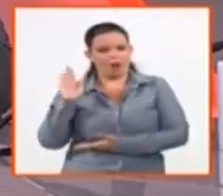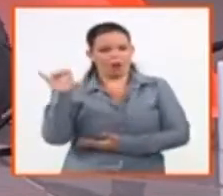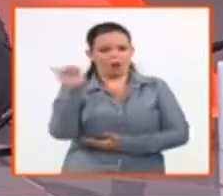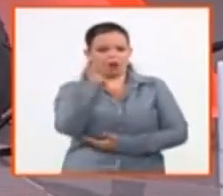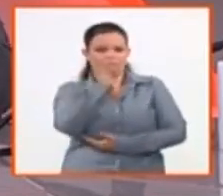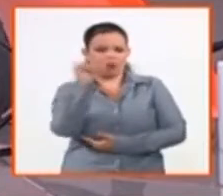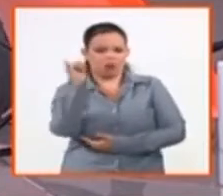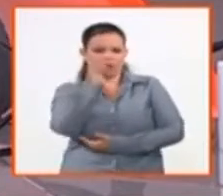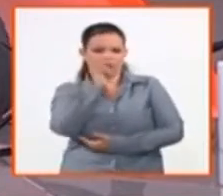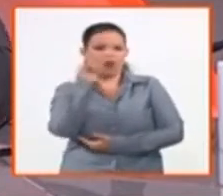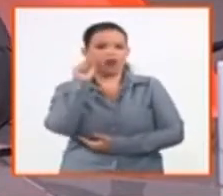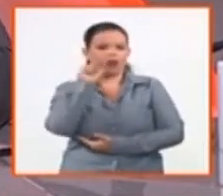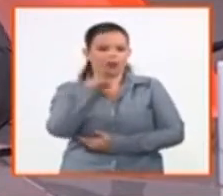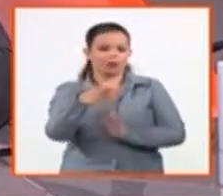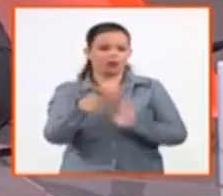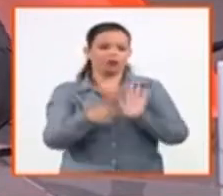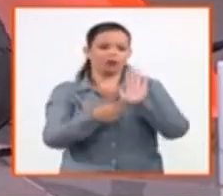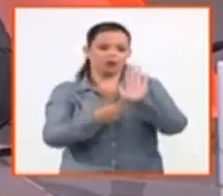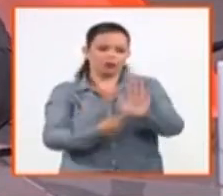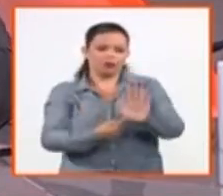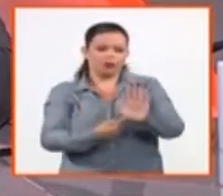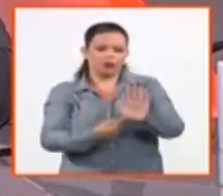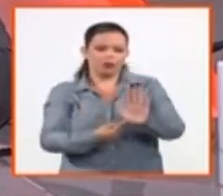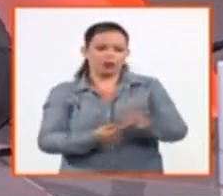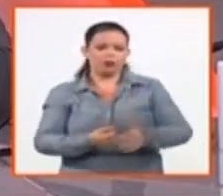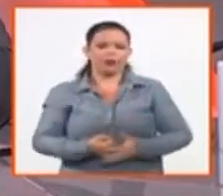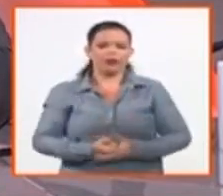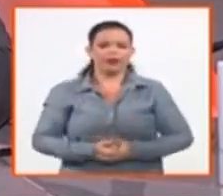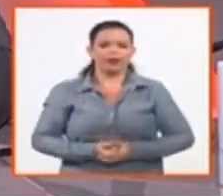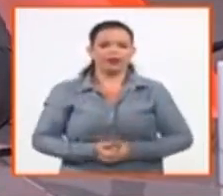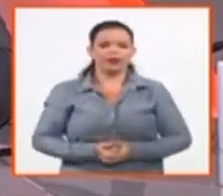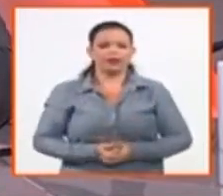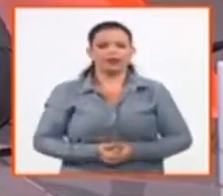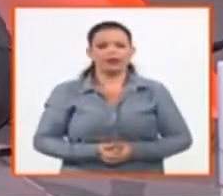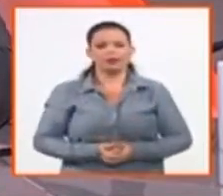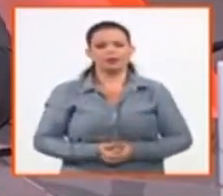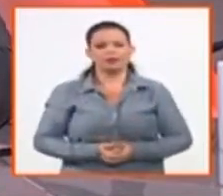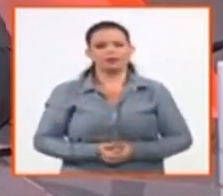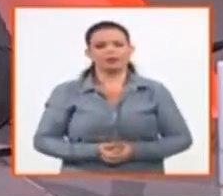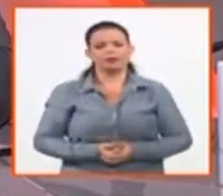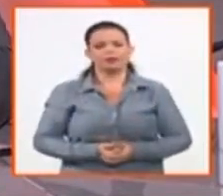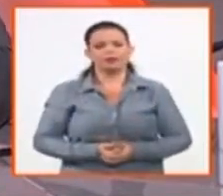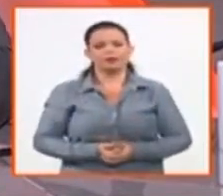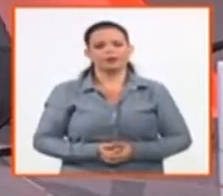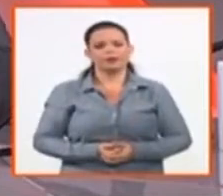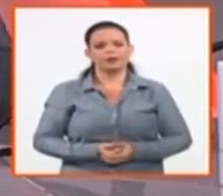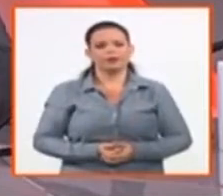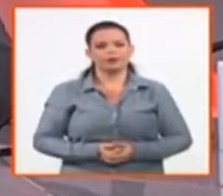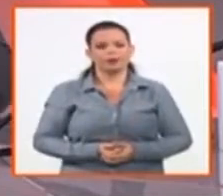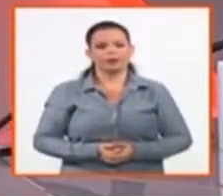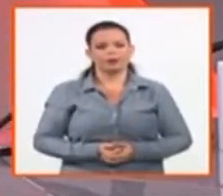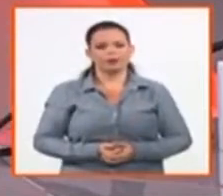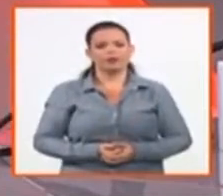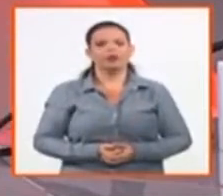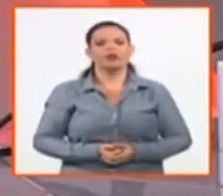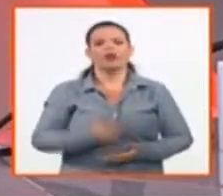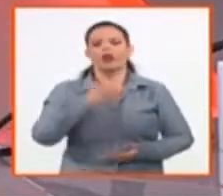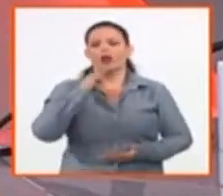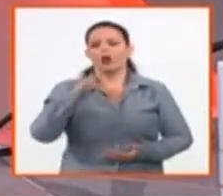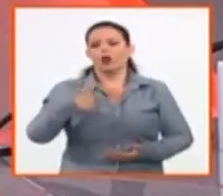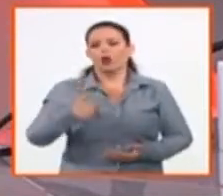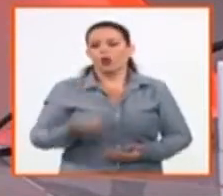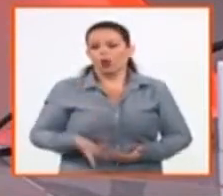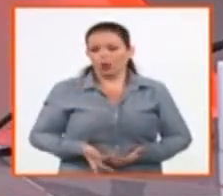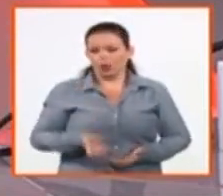nos va a servir, doctora María Elena, de pie, o sea, de paso a analizar el papel de algunas